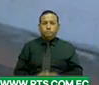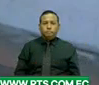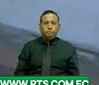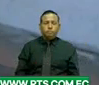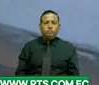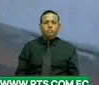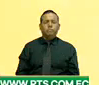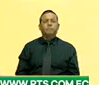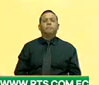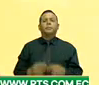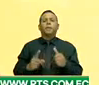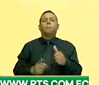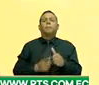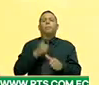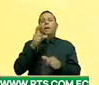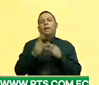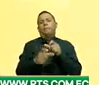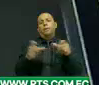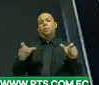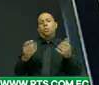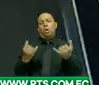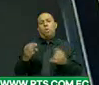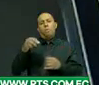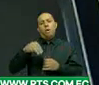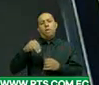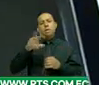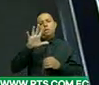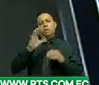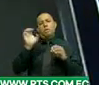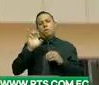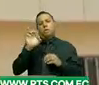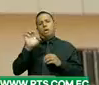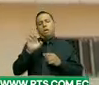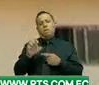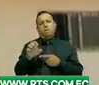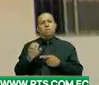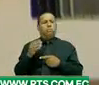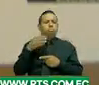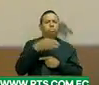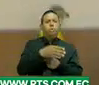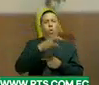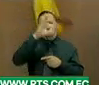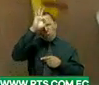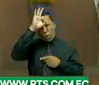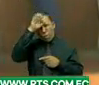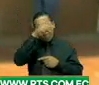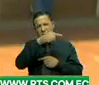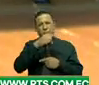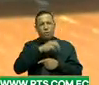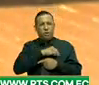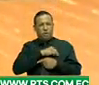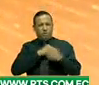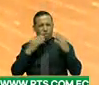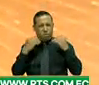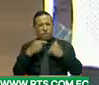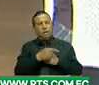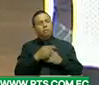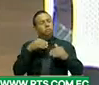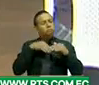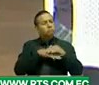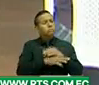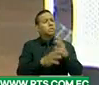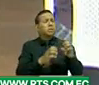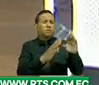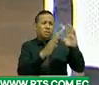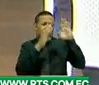fueron los primeros pacientes en llegar este martes 5 de enero al Hospital Bicentenario de Guayaquil en busca de atención médica, pues presumen tener